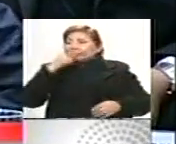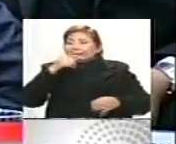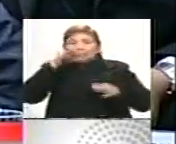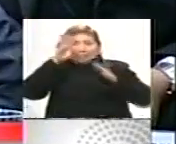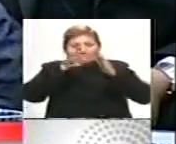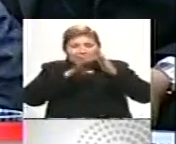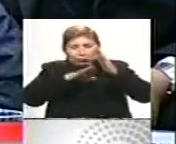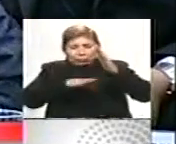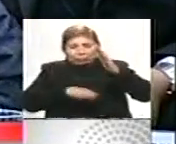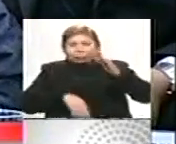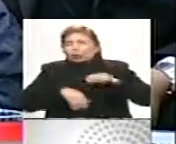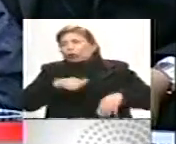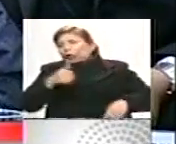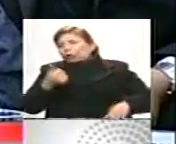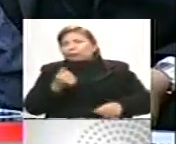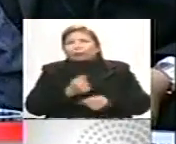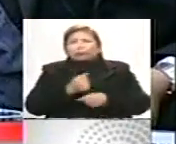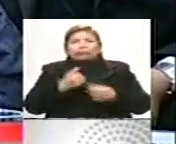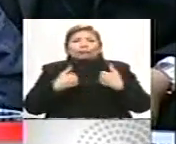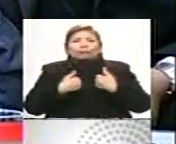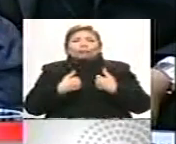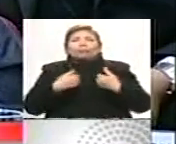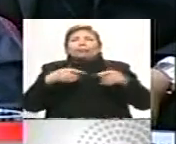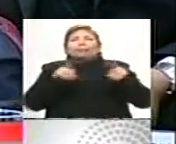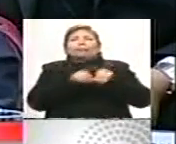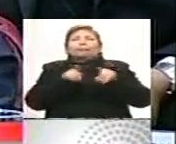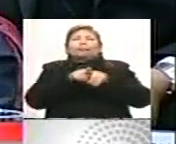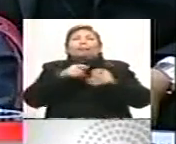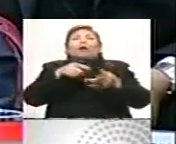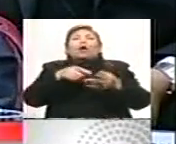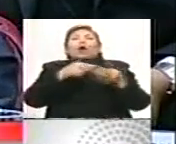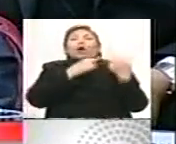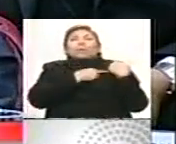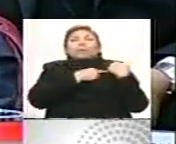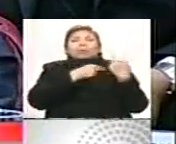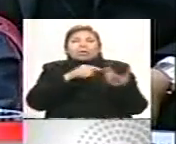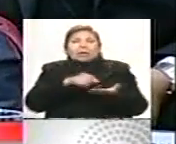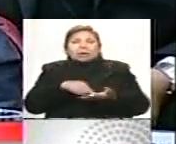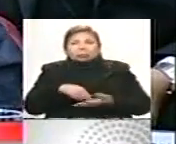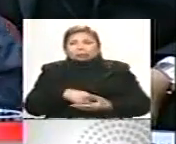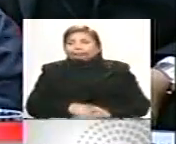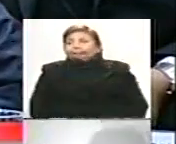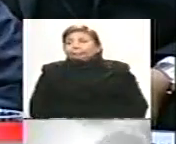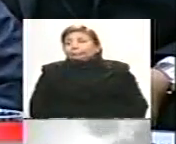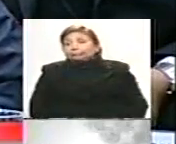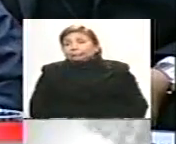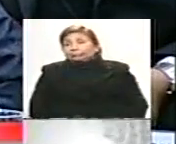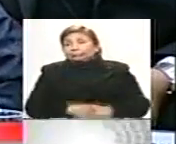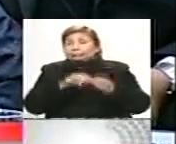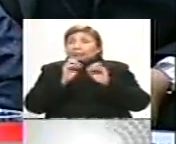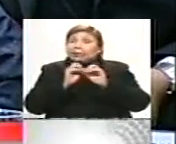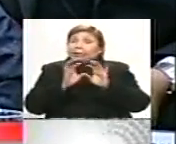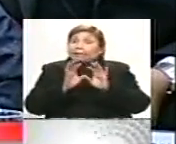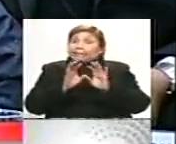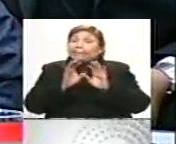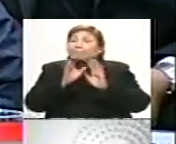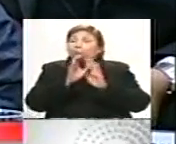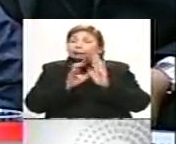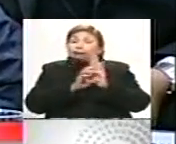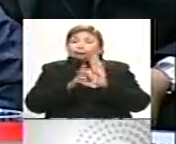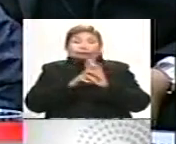abajo todos los demás funcionarios tenemos la misma obligación. Y en clave constitucional, si